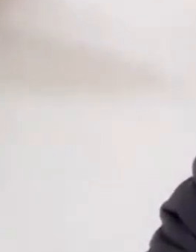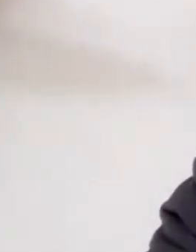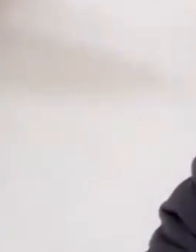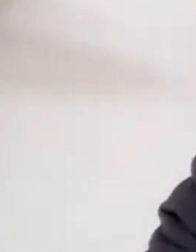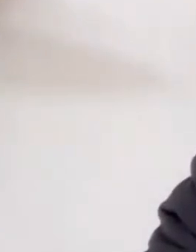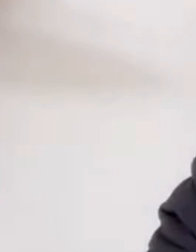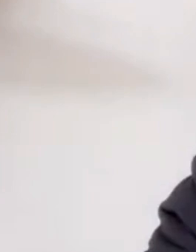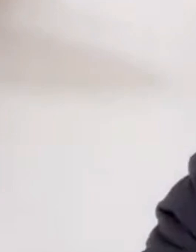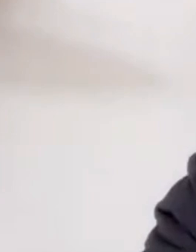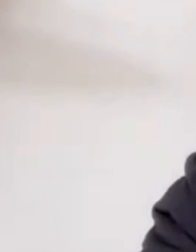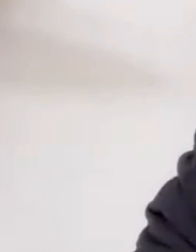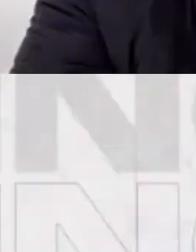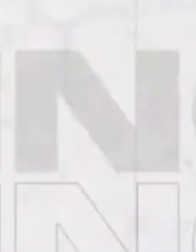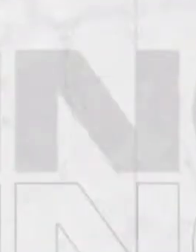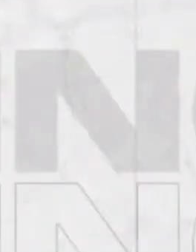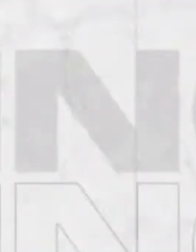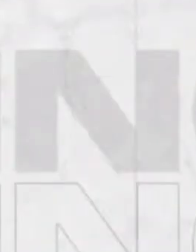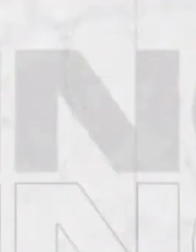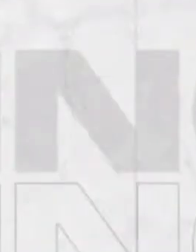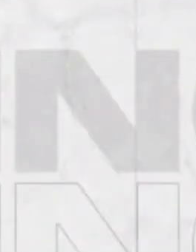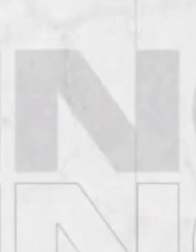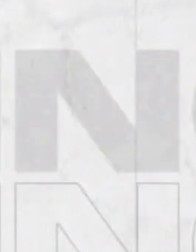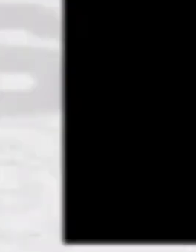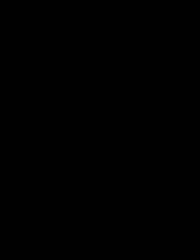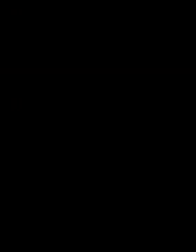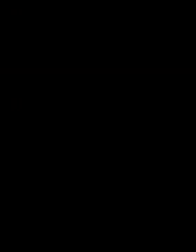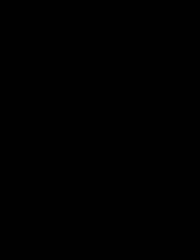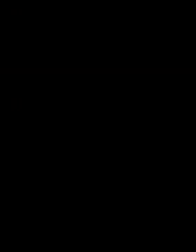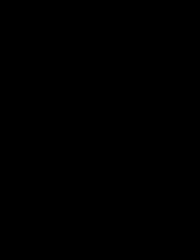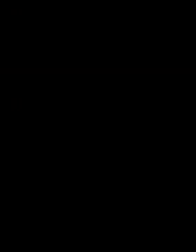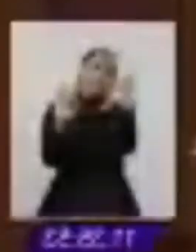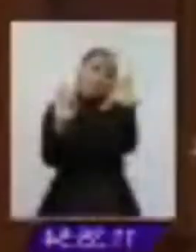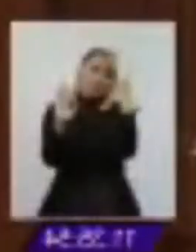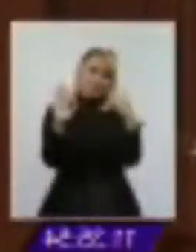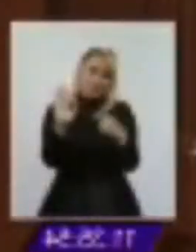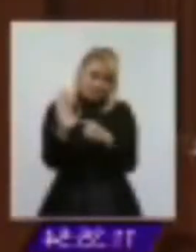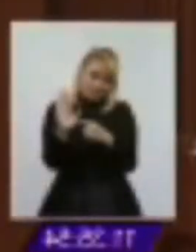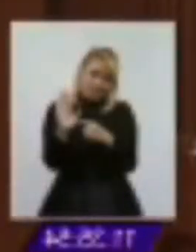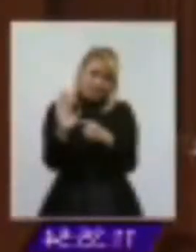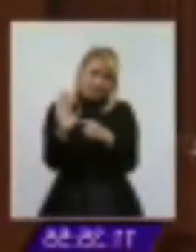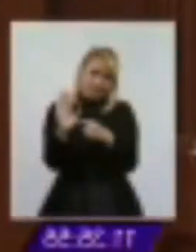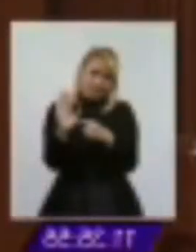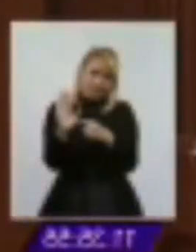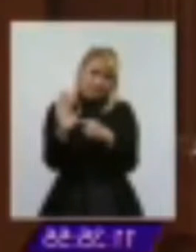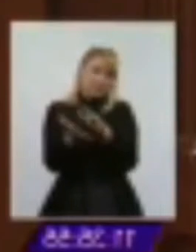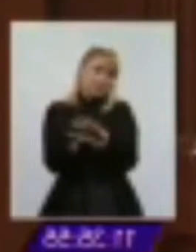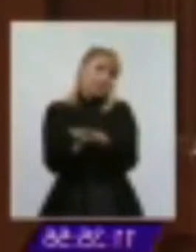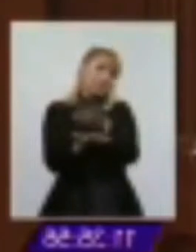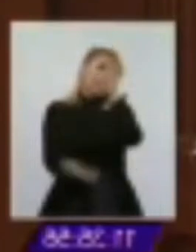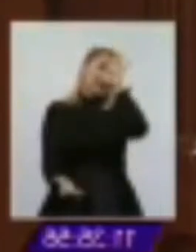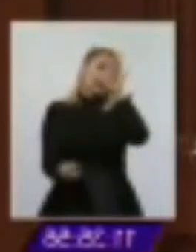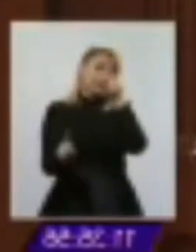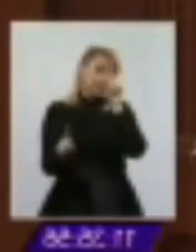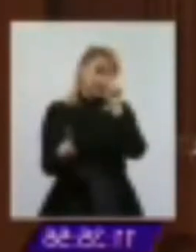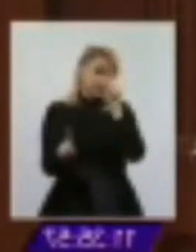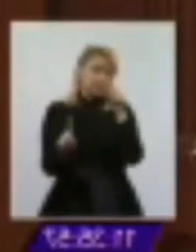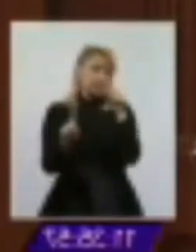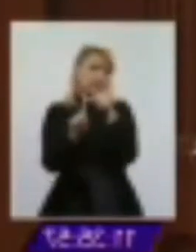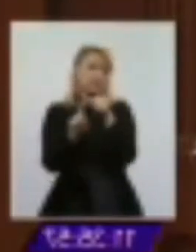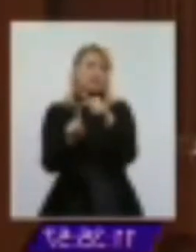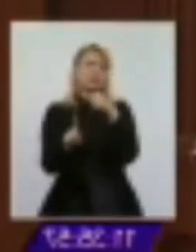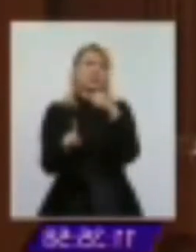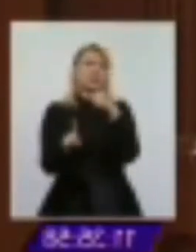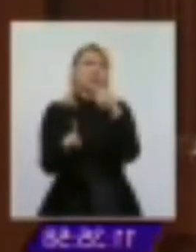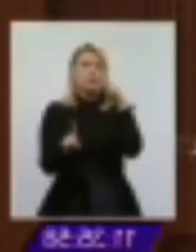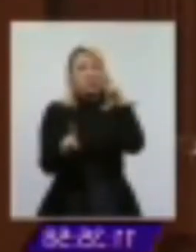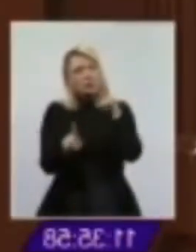por méritos propios se exhibe. Bueno, esa es mi opinión. Vea y escuche. En particular, entre los asuntos